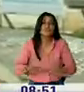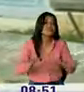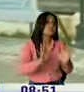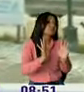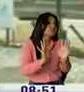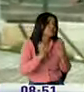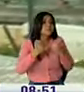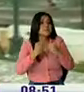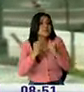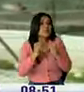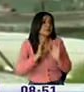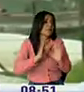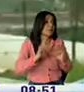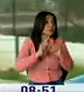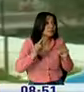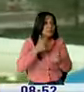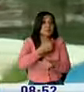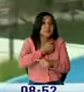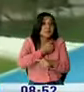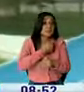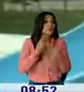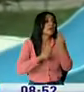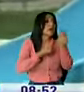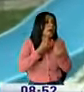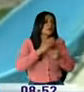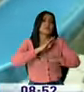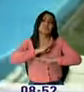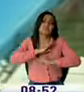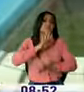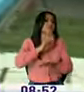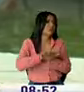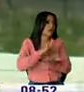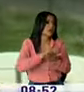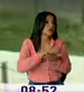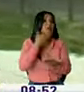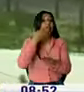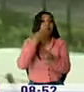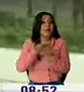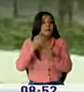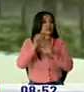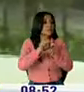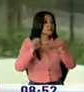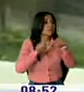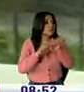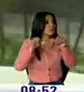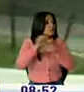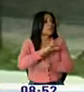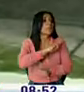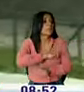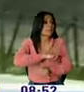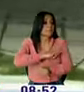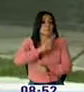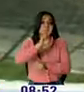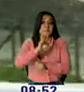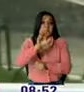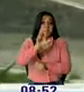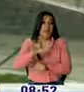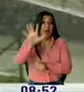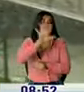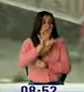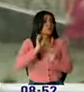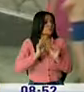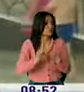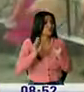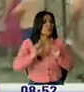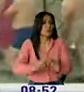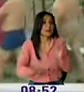avanzamos, pero nosotros estamos satisfechos y tranquilos, gracias a la administración del Valle de los Chillos, que tuvimos la oportunidad hasta el